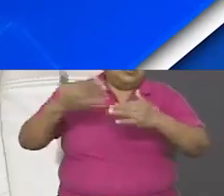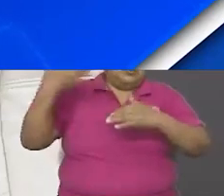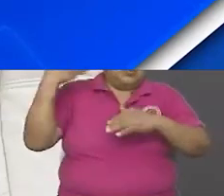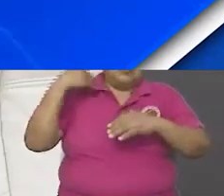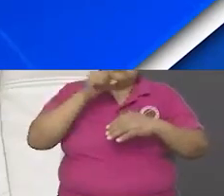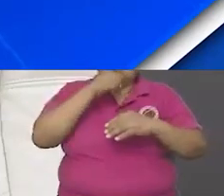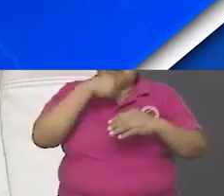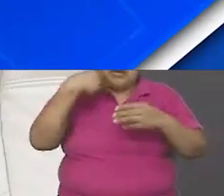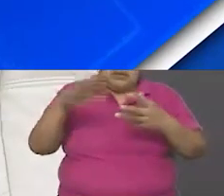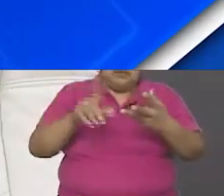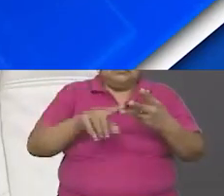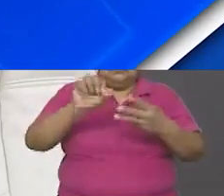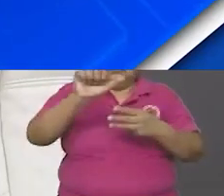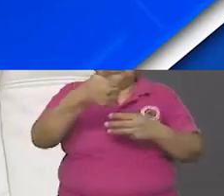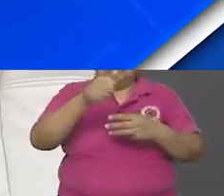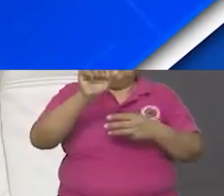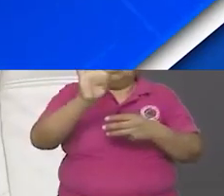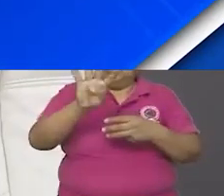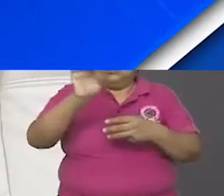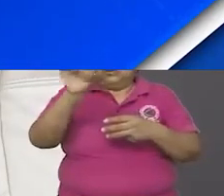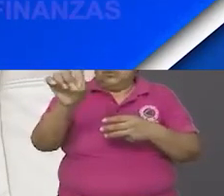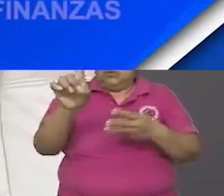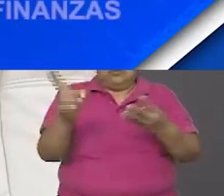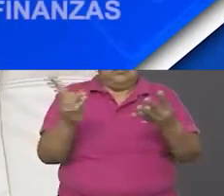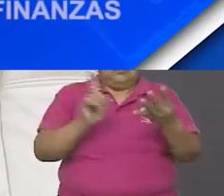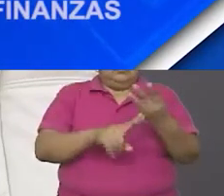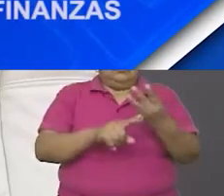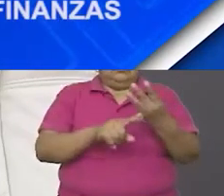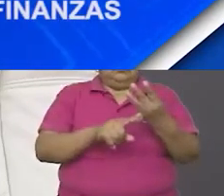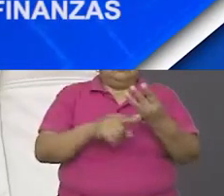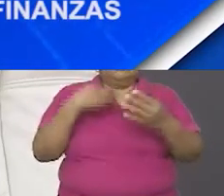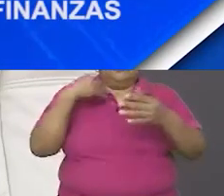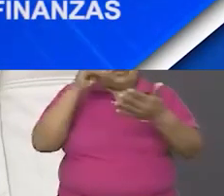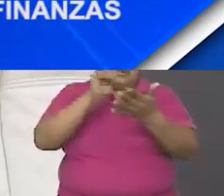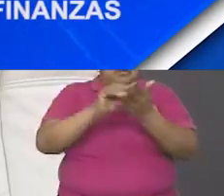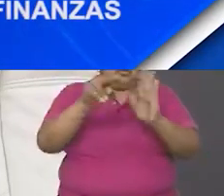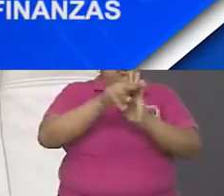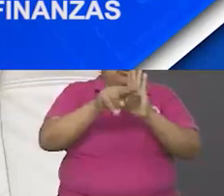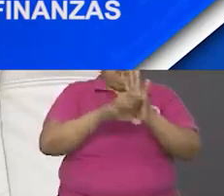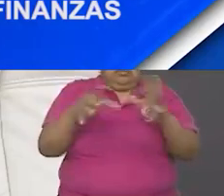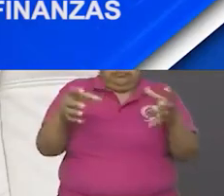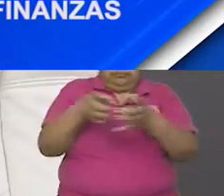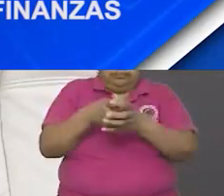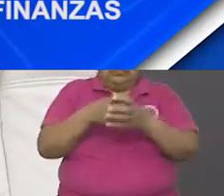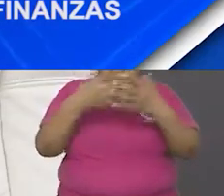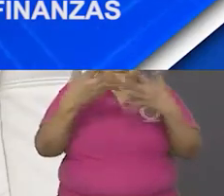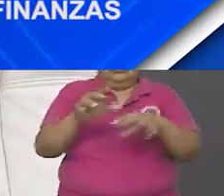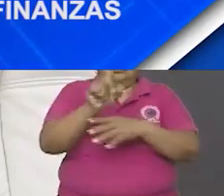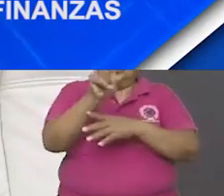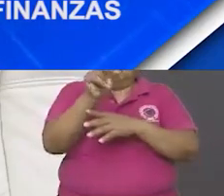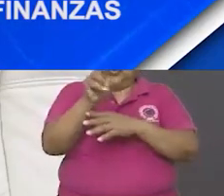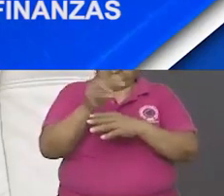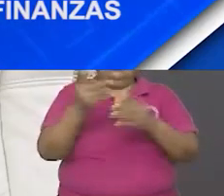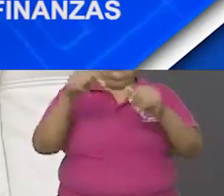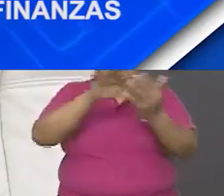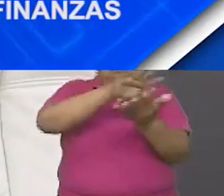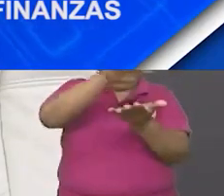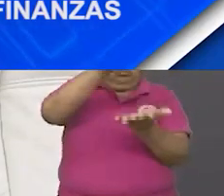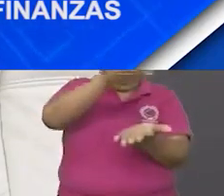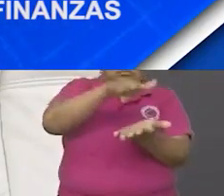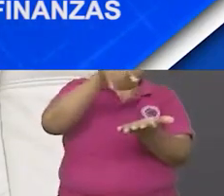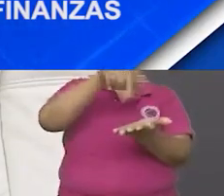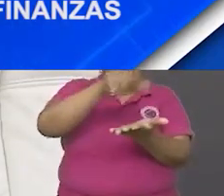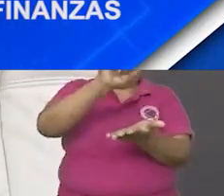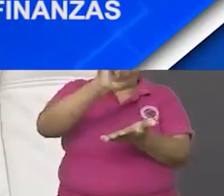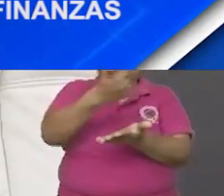derecho histórico, 641. Y registro de normas consolidadas, 12, para un total